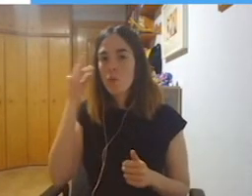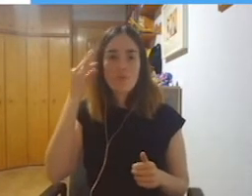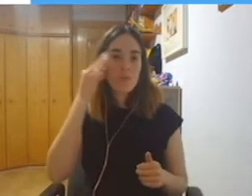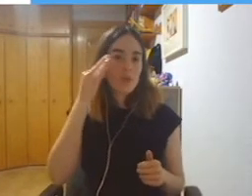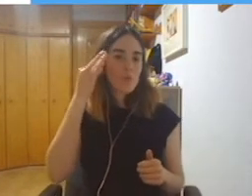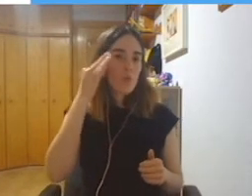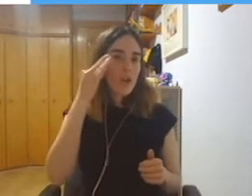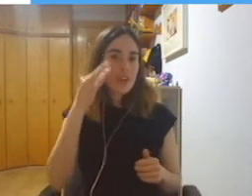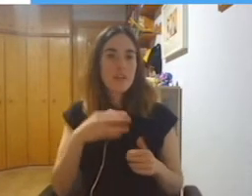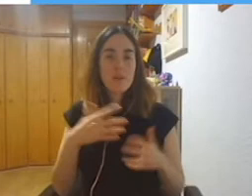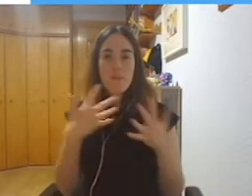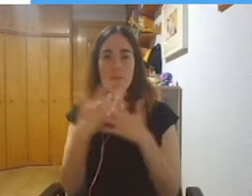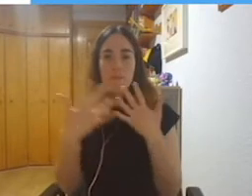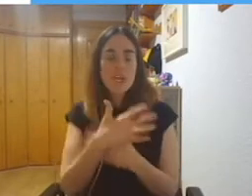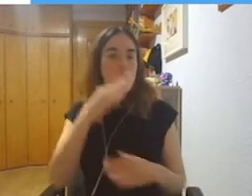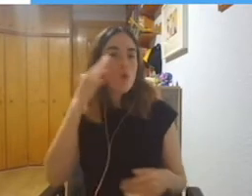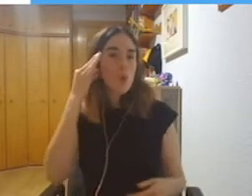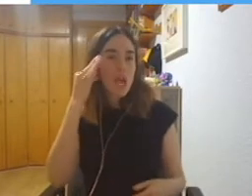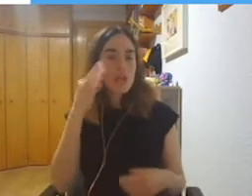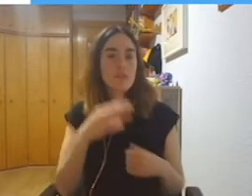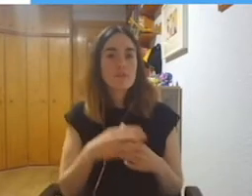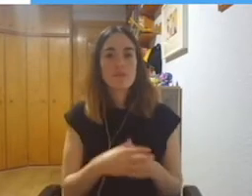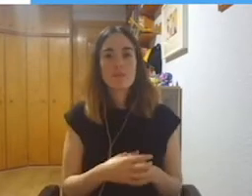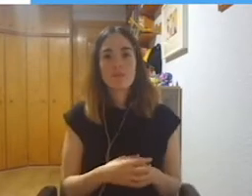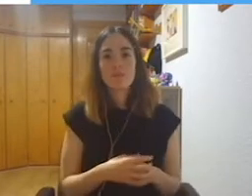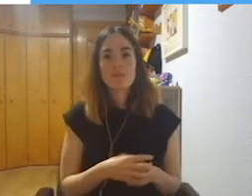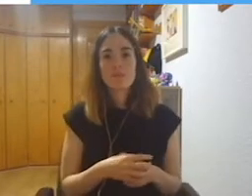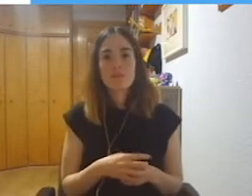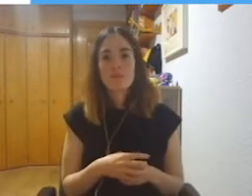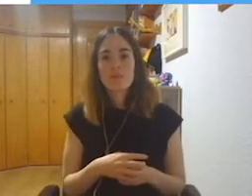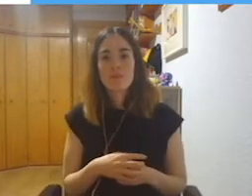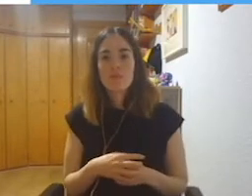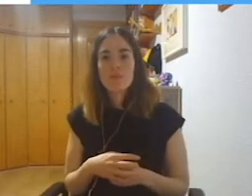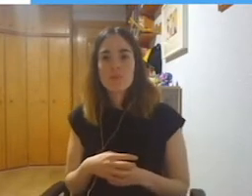mujeres, mujeres, mujeres, mixto, mujeres.